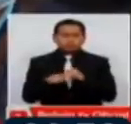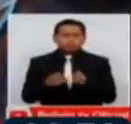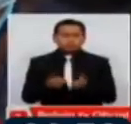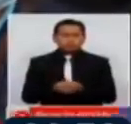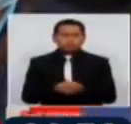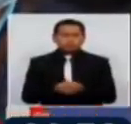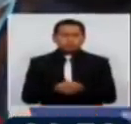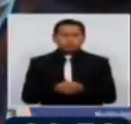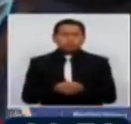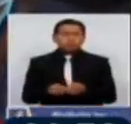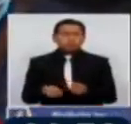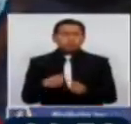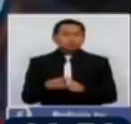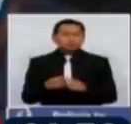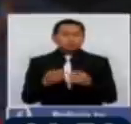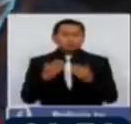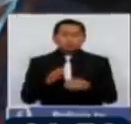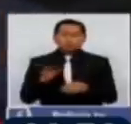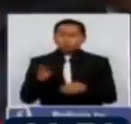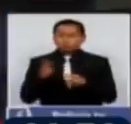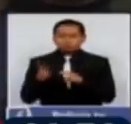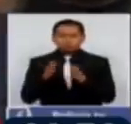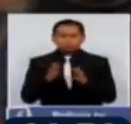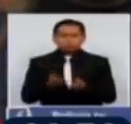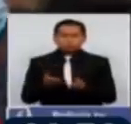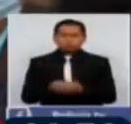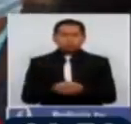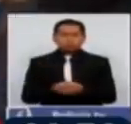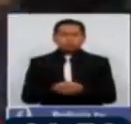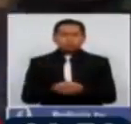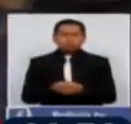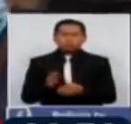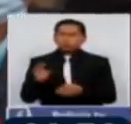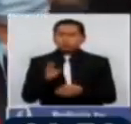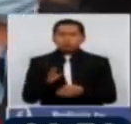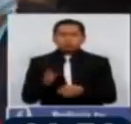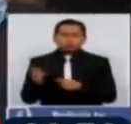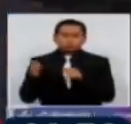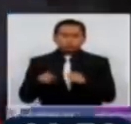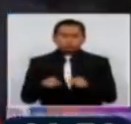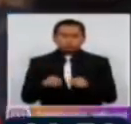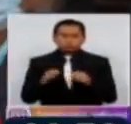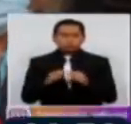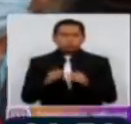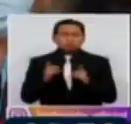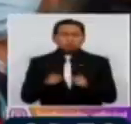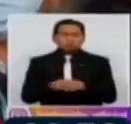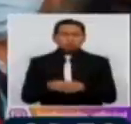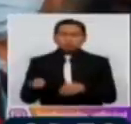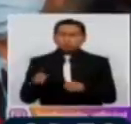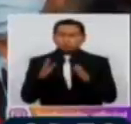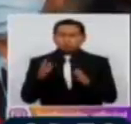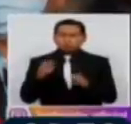y también agradecer a los observadores que han tenido la gentileza de venir a esta misma casa a escuchar